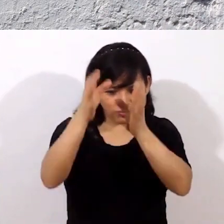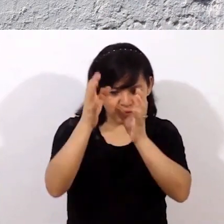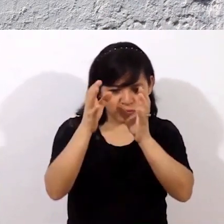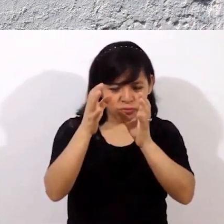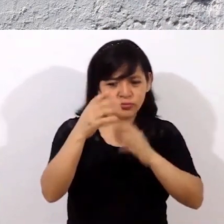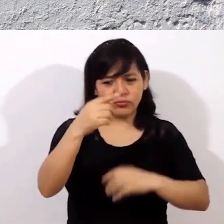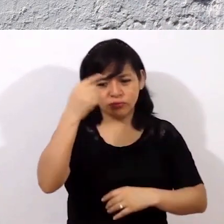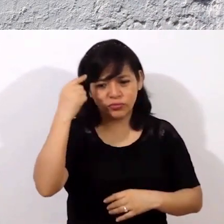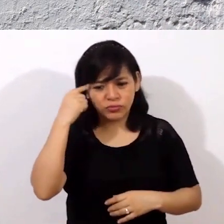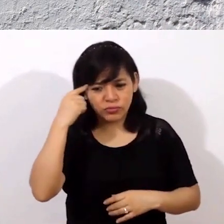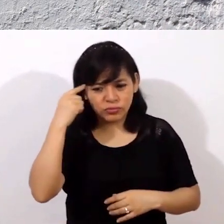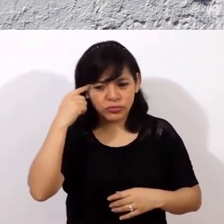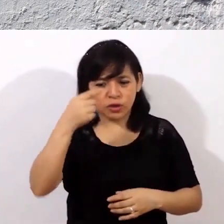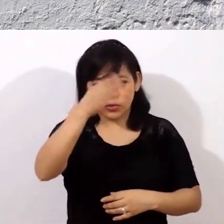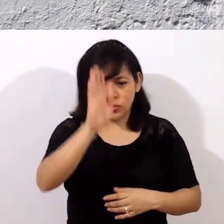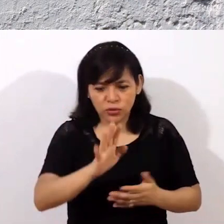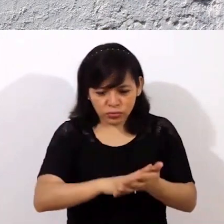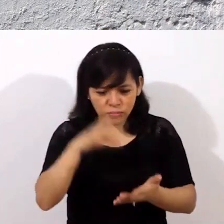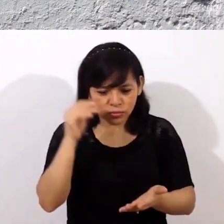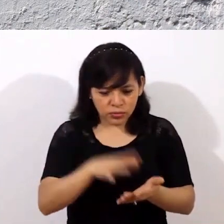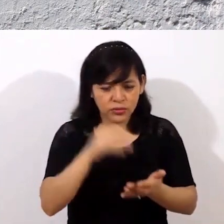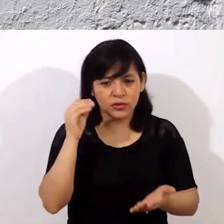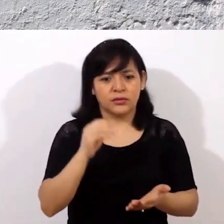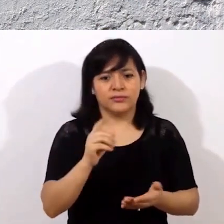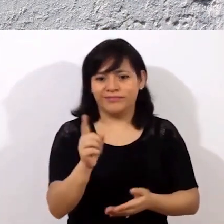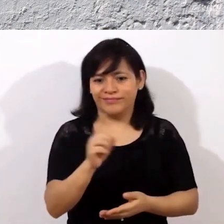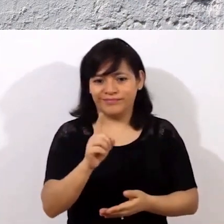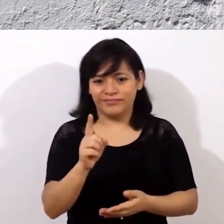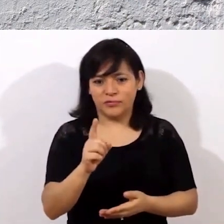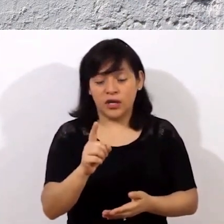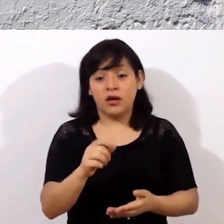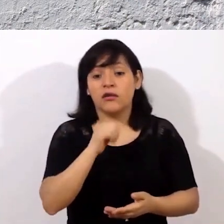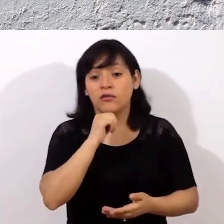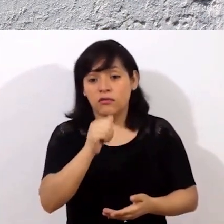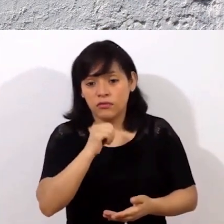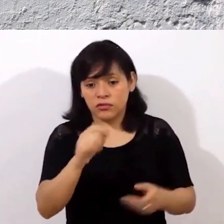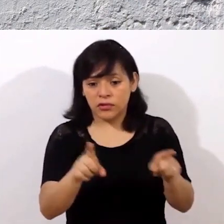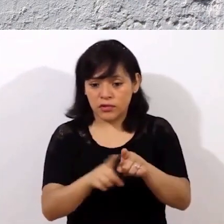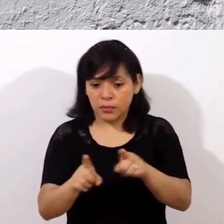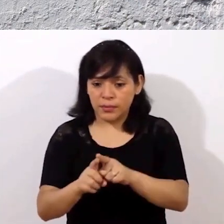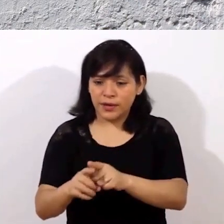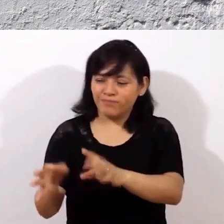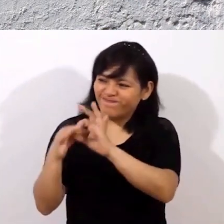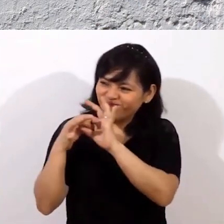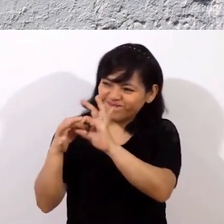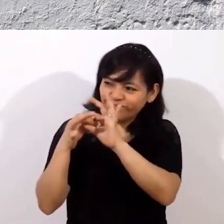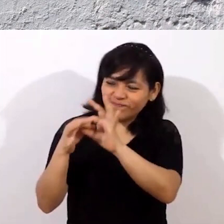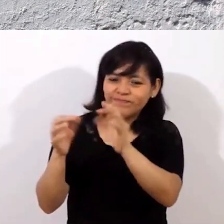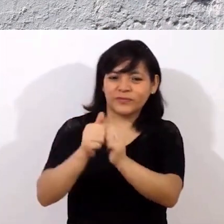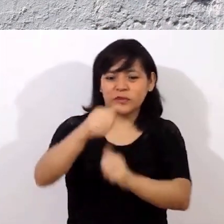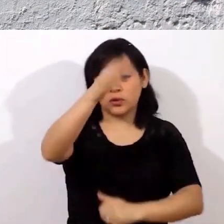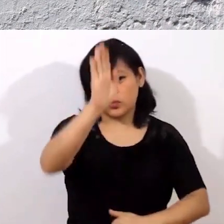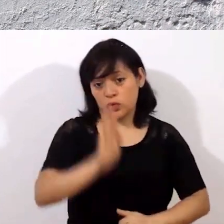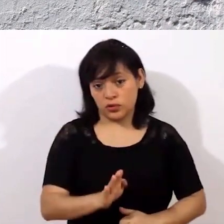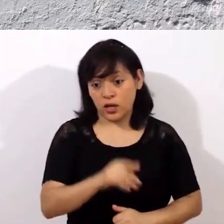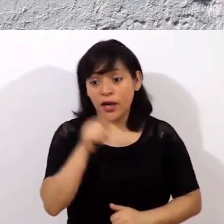conocimiento experimental. Eso es conocer a Dios. No es solamente oír algo acerca de Él, es más bien pasar tiempo con Él.